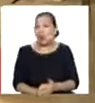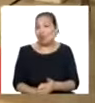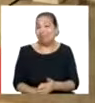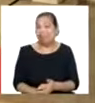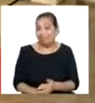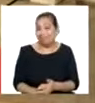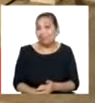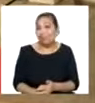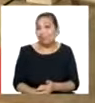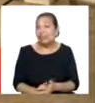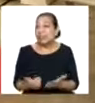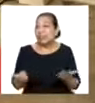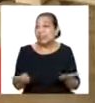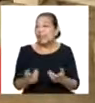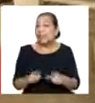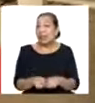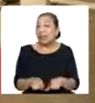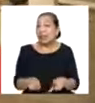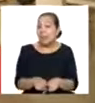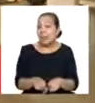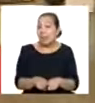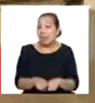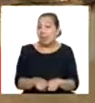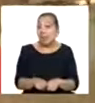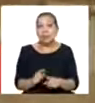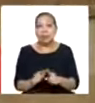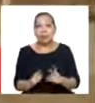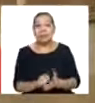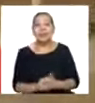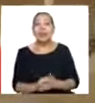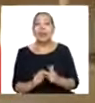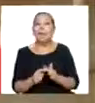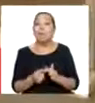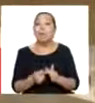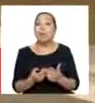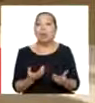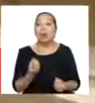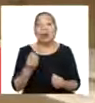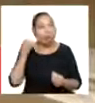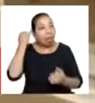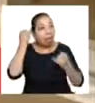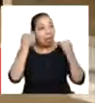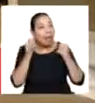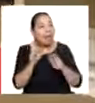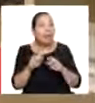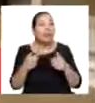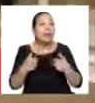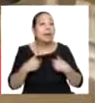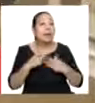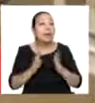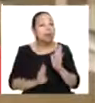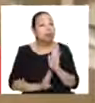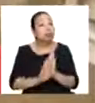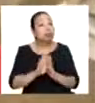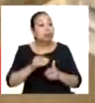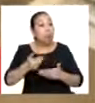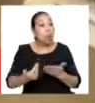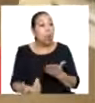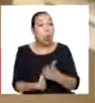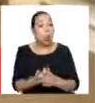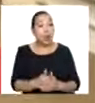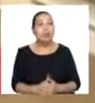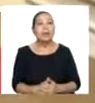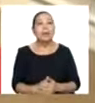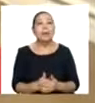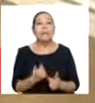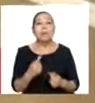Esto incentivamos a que también los emprendedores comiencen a jugar con la creatividad que tienen para poder desarrollar productos innovadores,